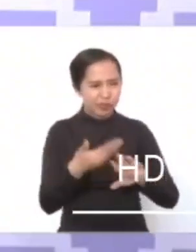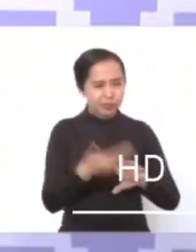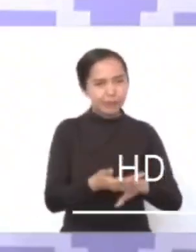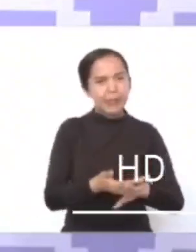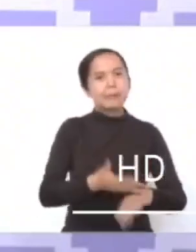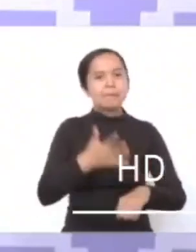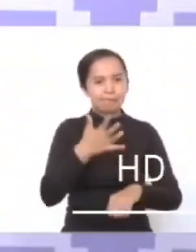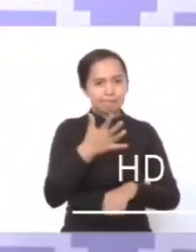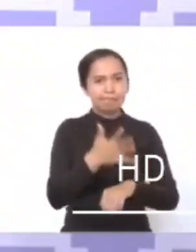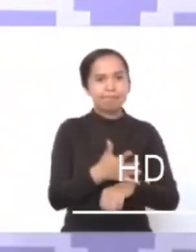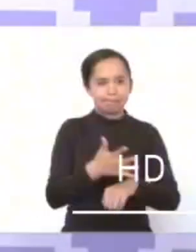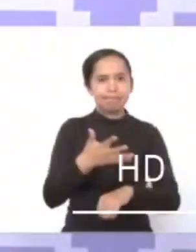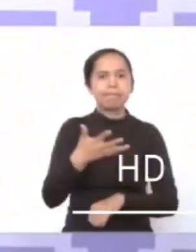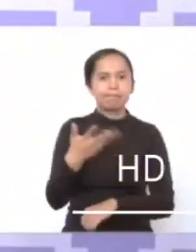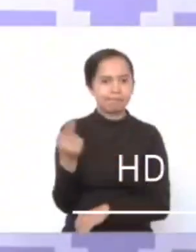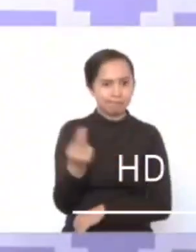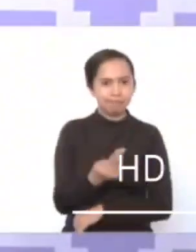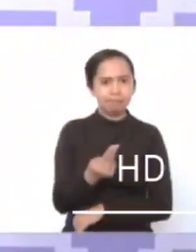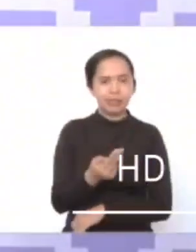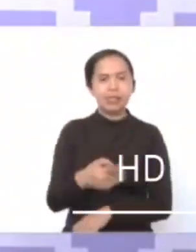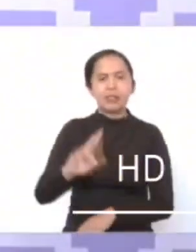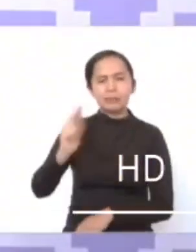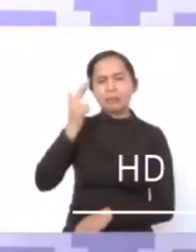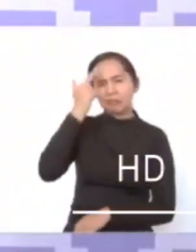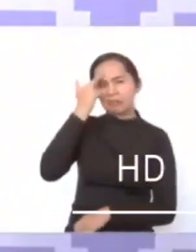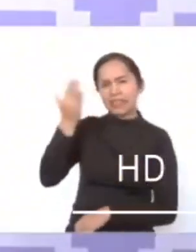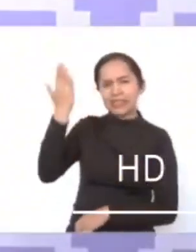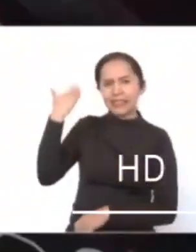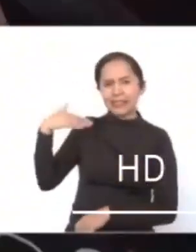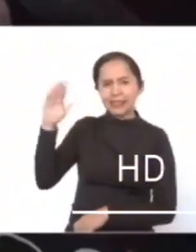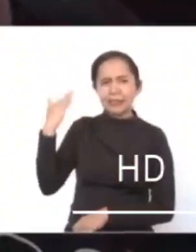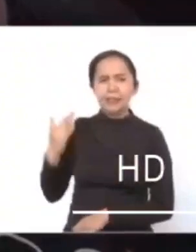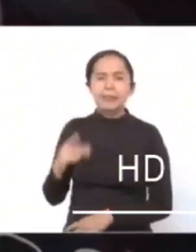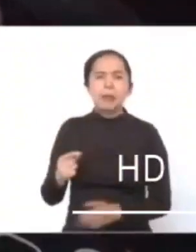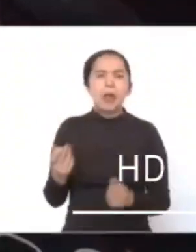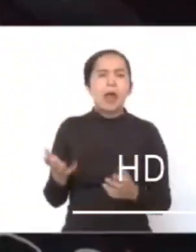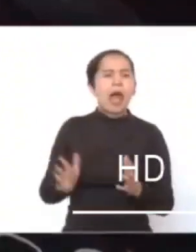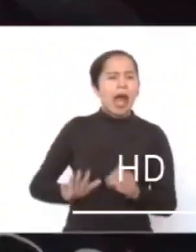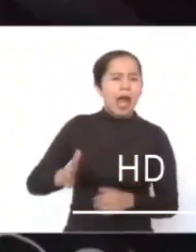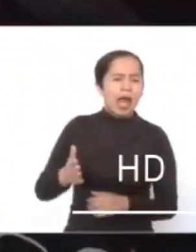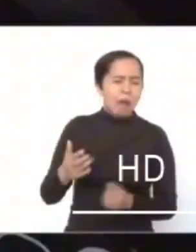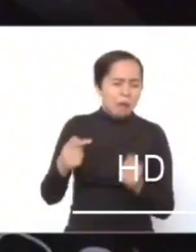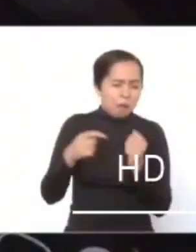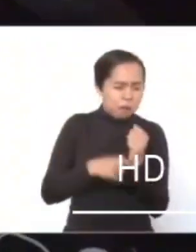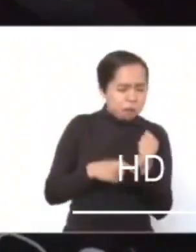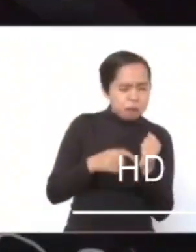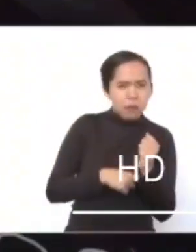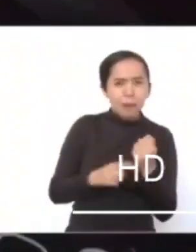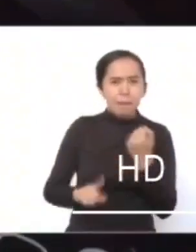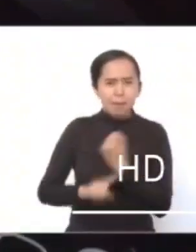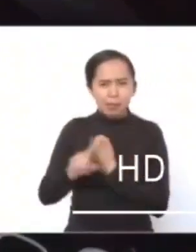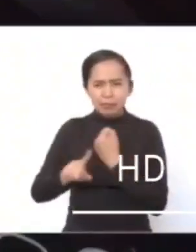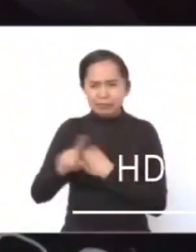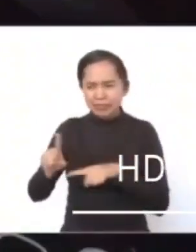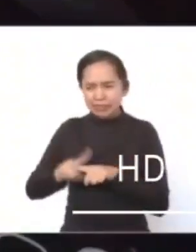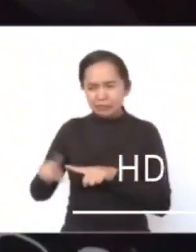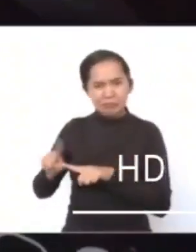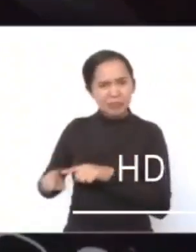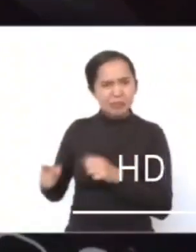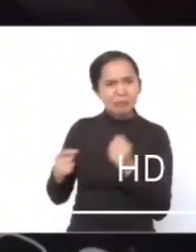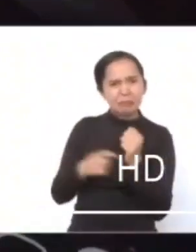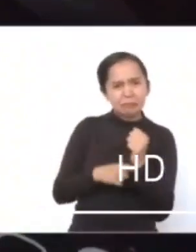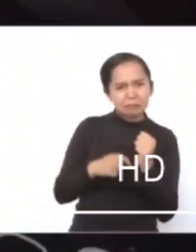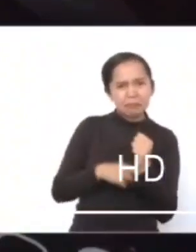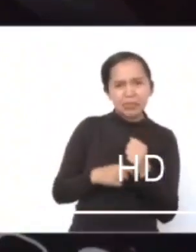No hay que olvidar que antes se negaba, se ocultaba, se reclasificaban delitos en contra de